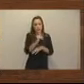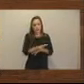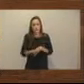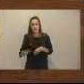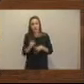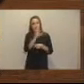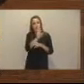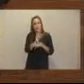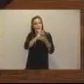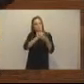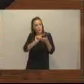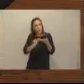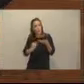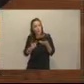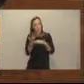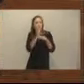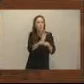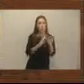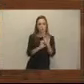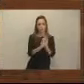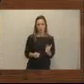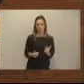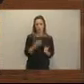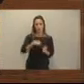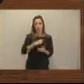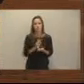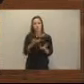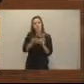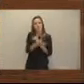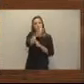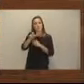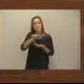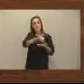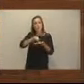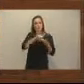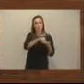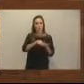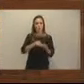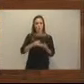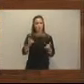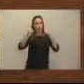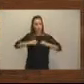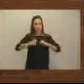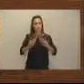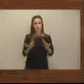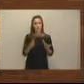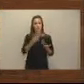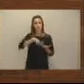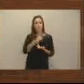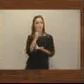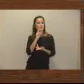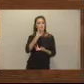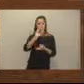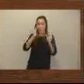a la Constitución. Somos una ciudadanía madura que no le importa, no tiene miedo a cambiar las